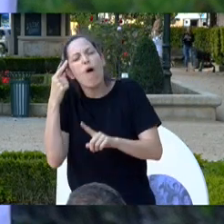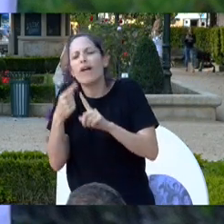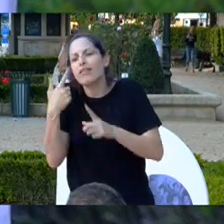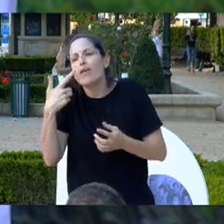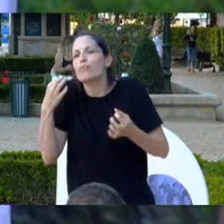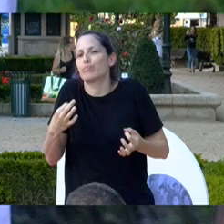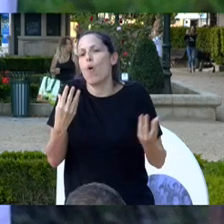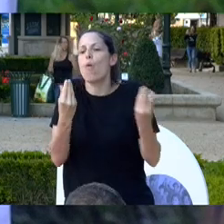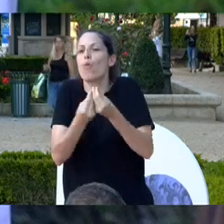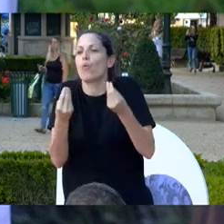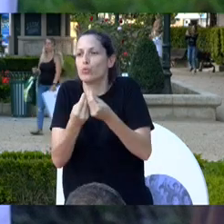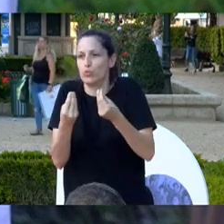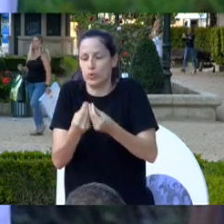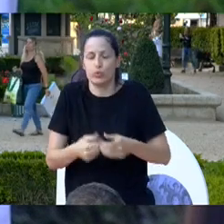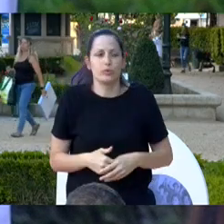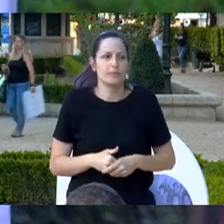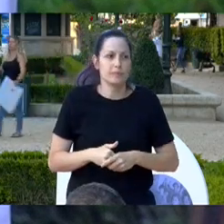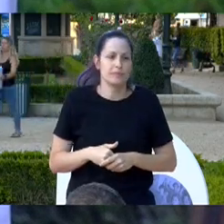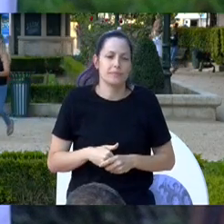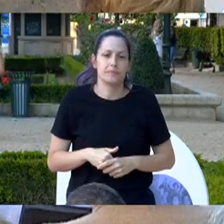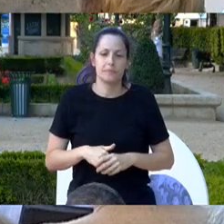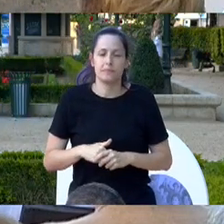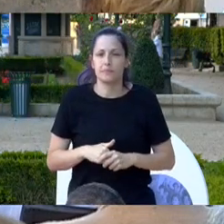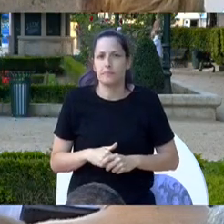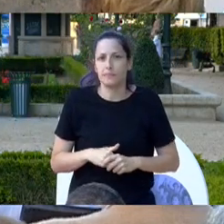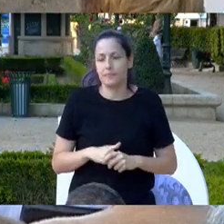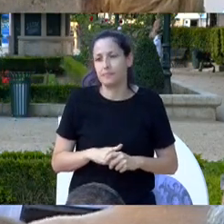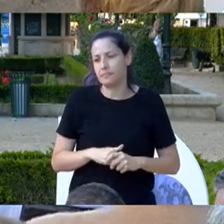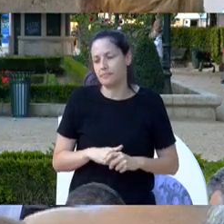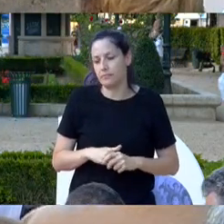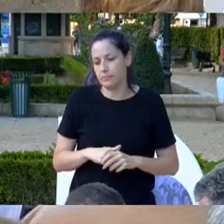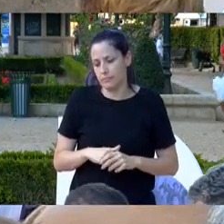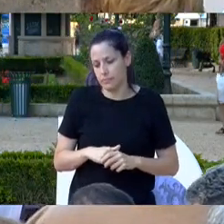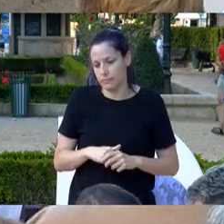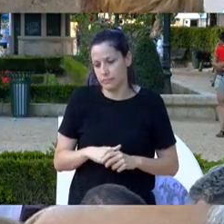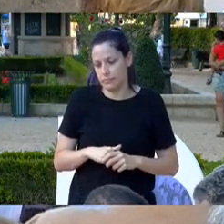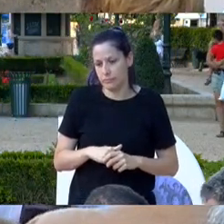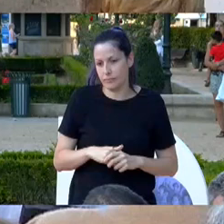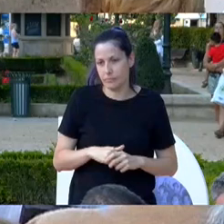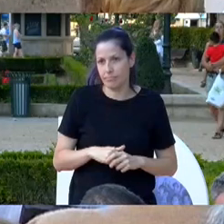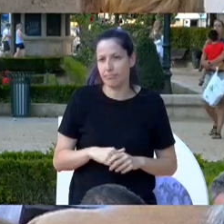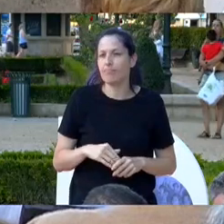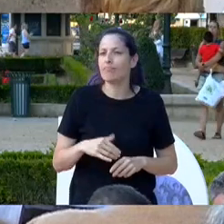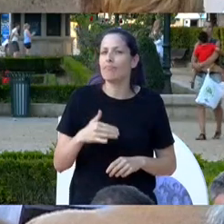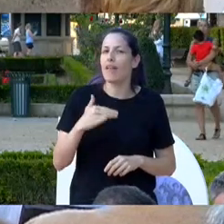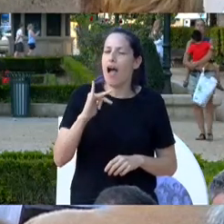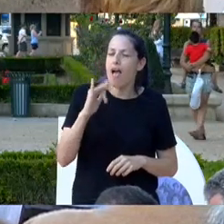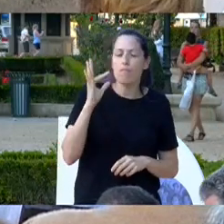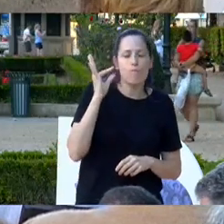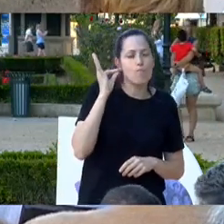do que procurarei falar máis adiante. Bueno, en principio temos aquí a unha muller